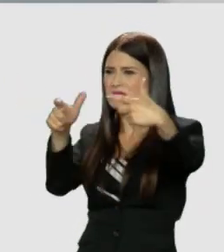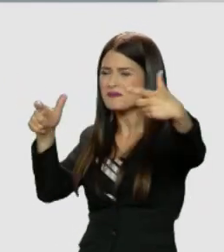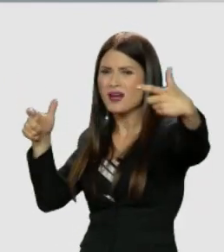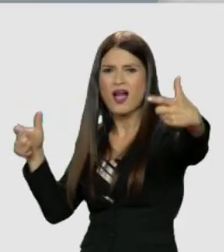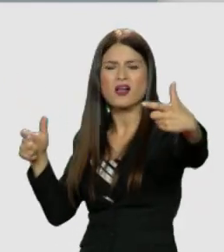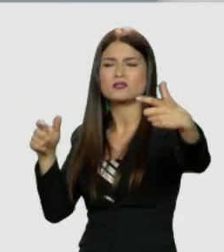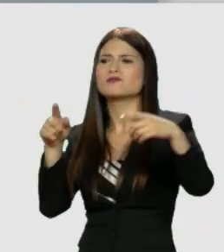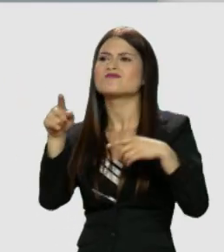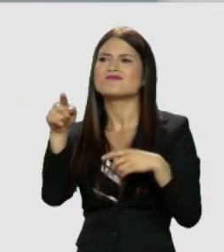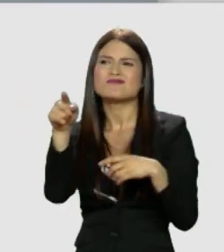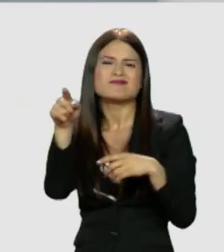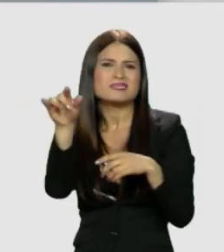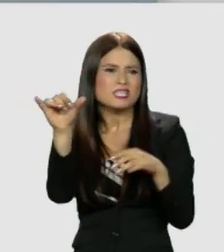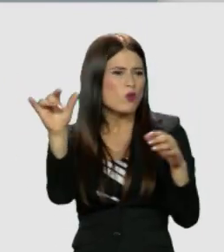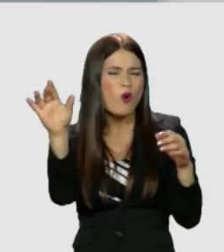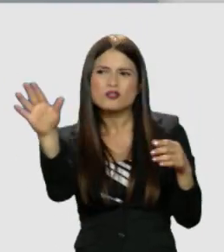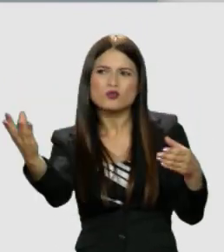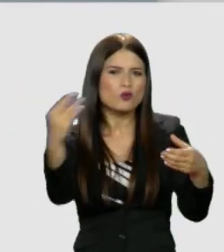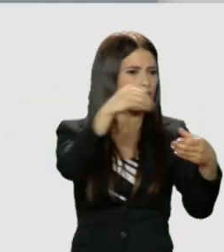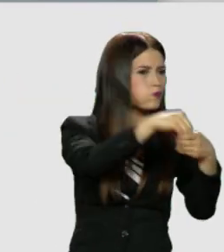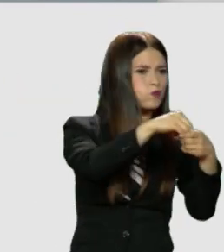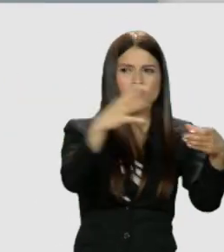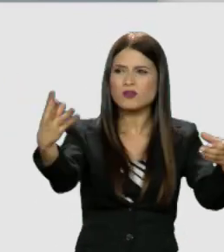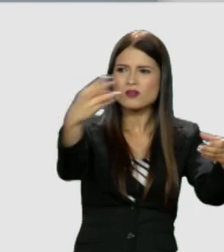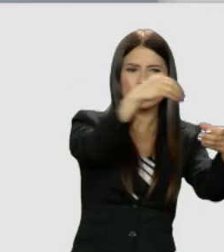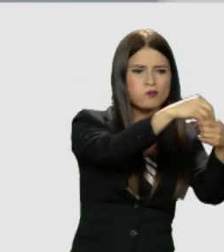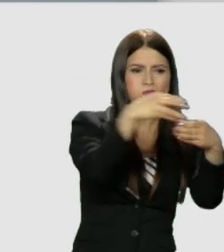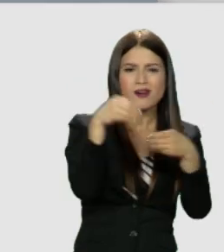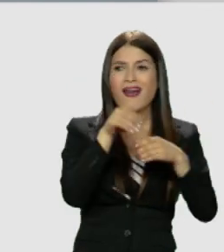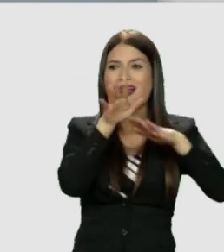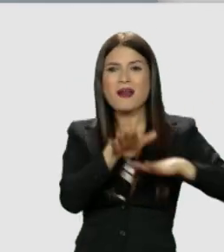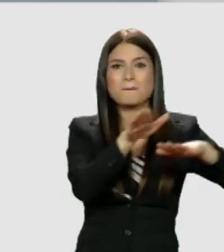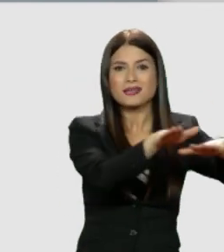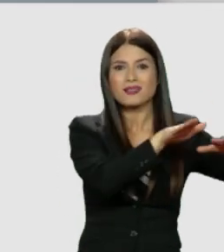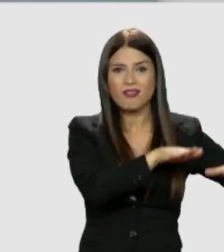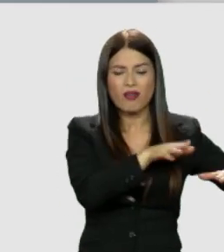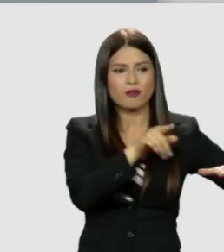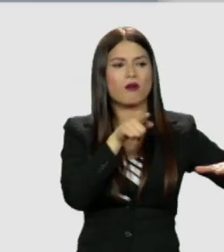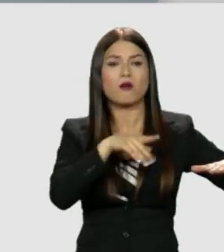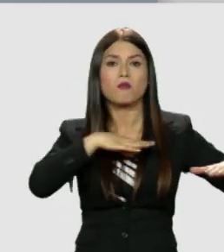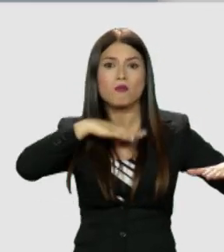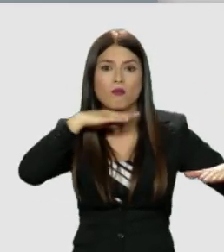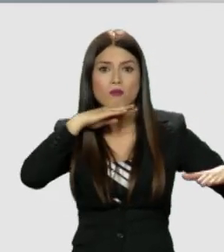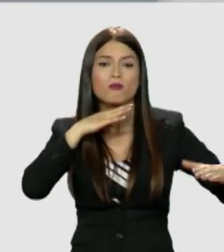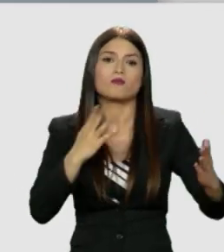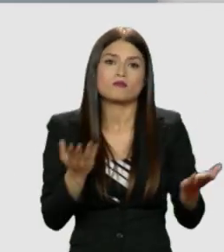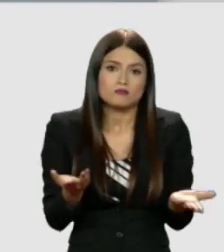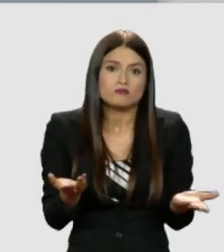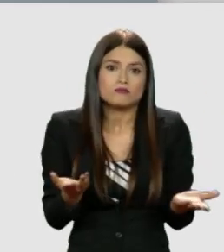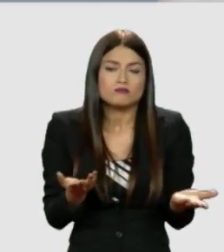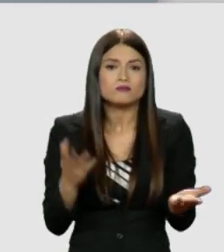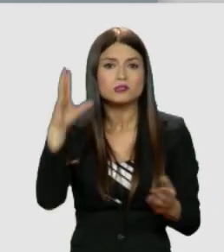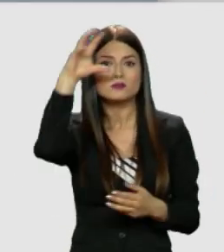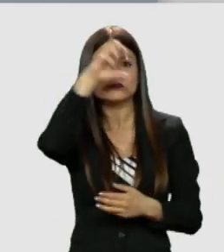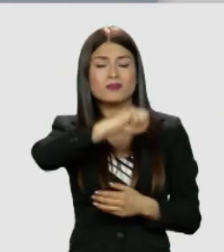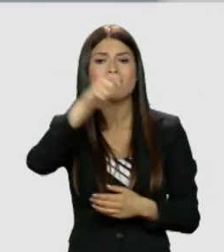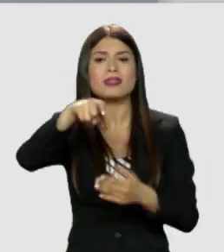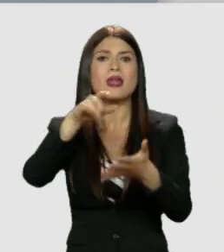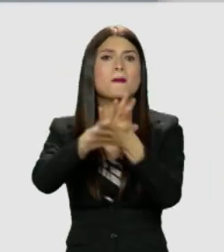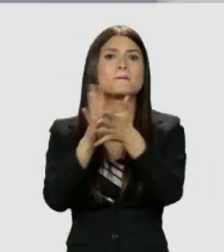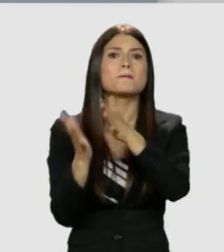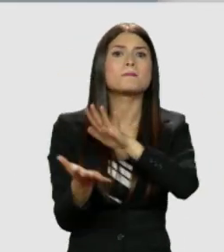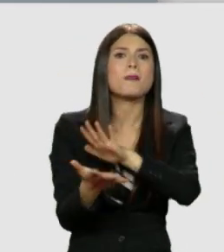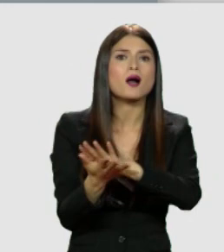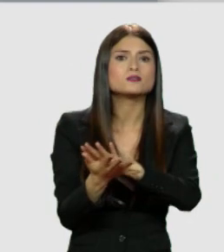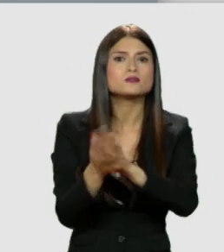y cada uno de los departamentos y regiones del país y dado que la paz se va a consolidar desde